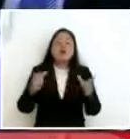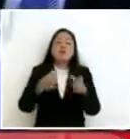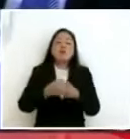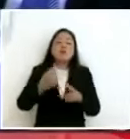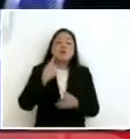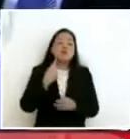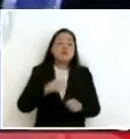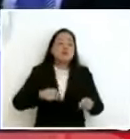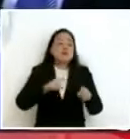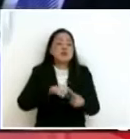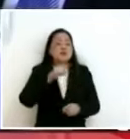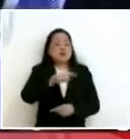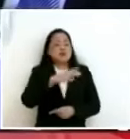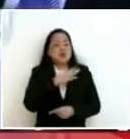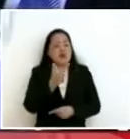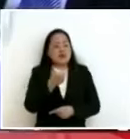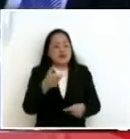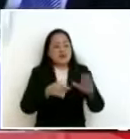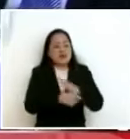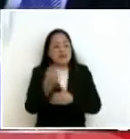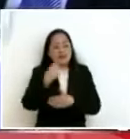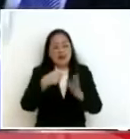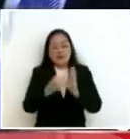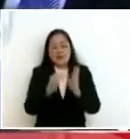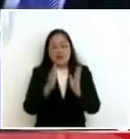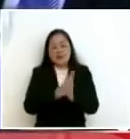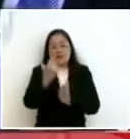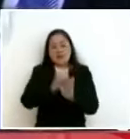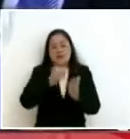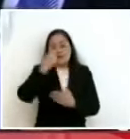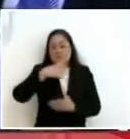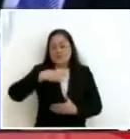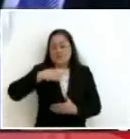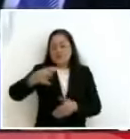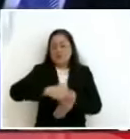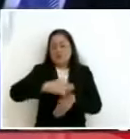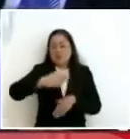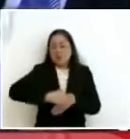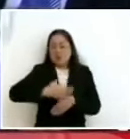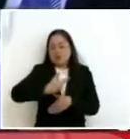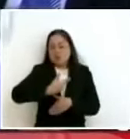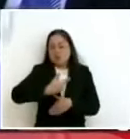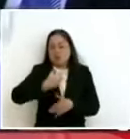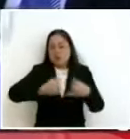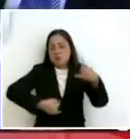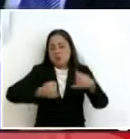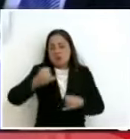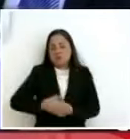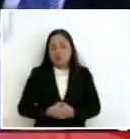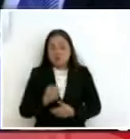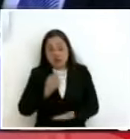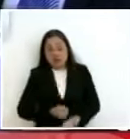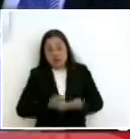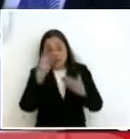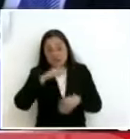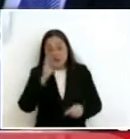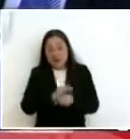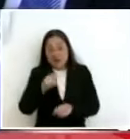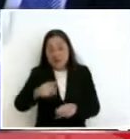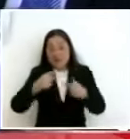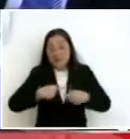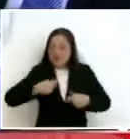dinero pongan en la boleta personas que les sirvan a ellos, no a los ciudadanos que vengan